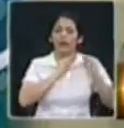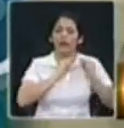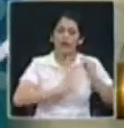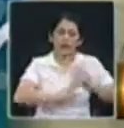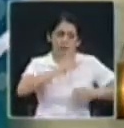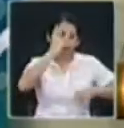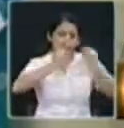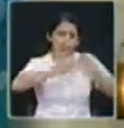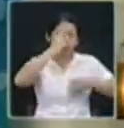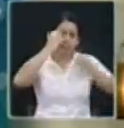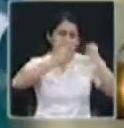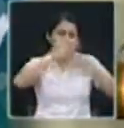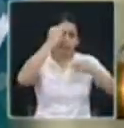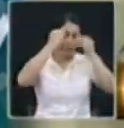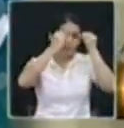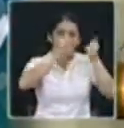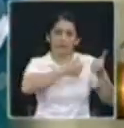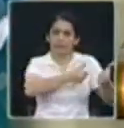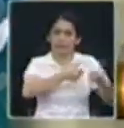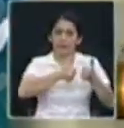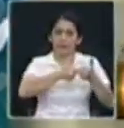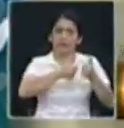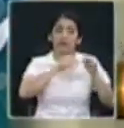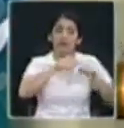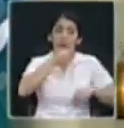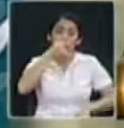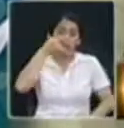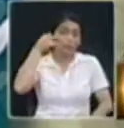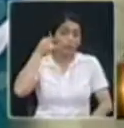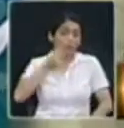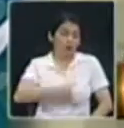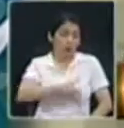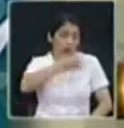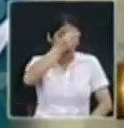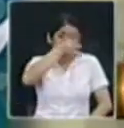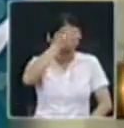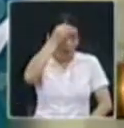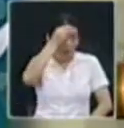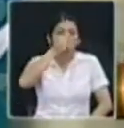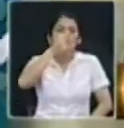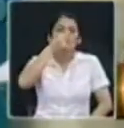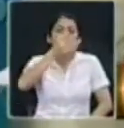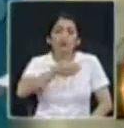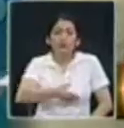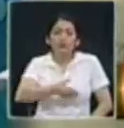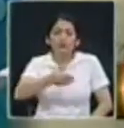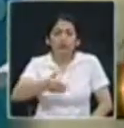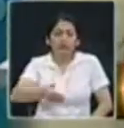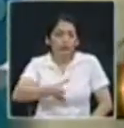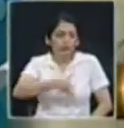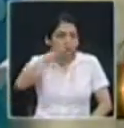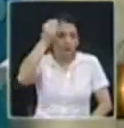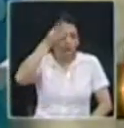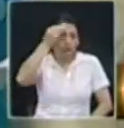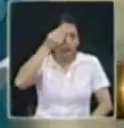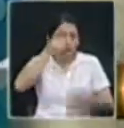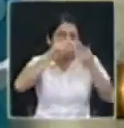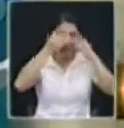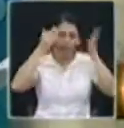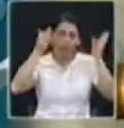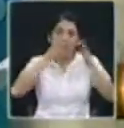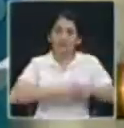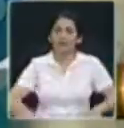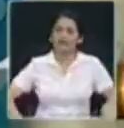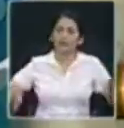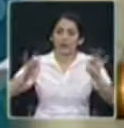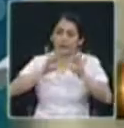ámbito educativo. Y también los niños reciben aquella información desde muy pequeño. Y aquí una aclaración, y por qué